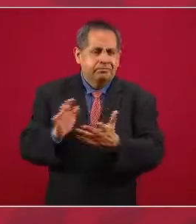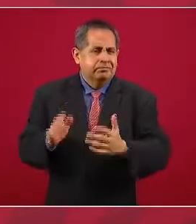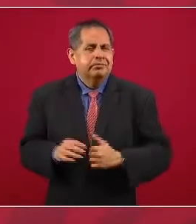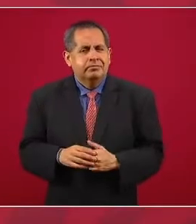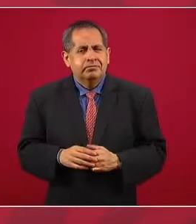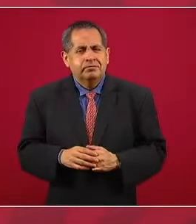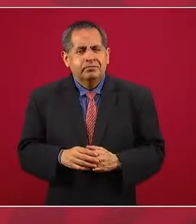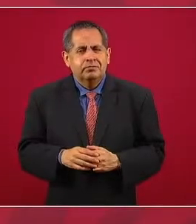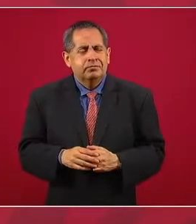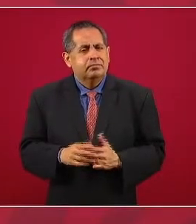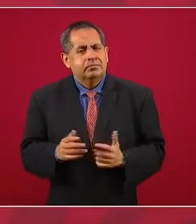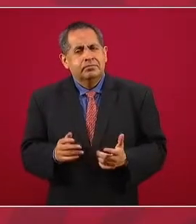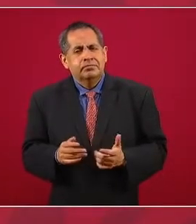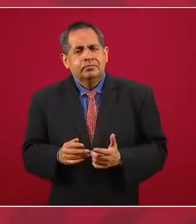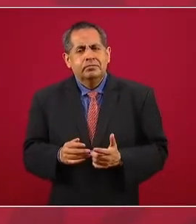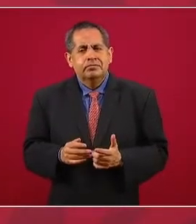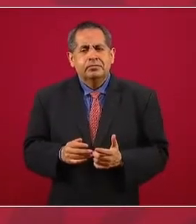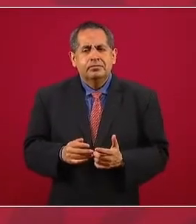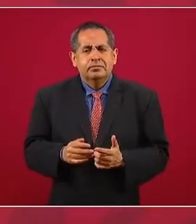No